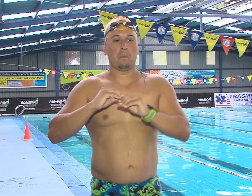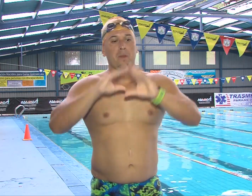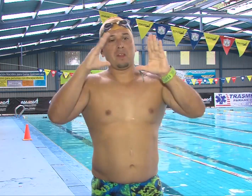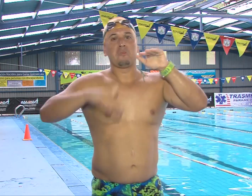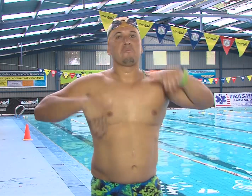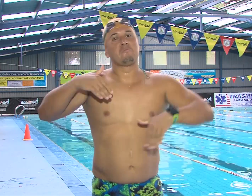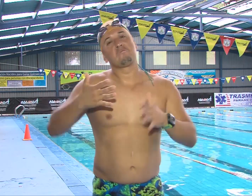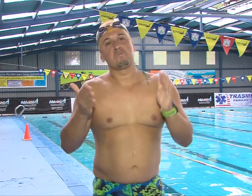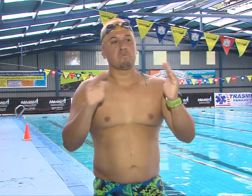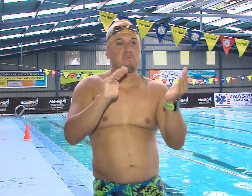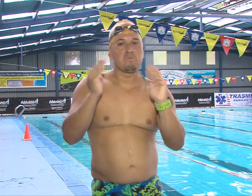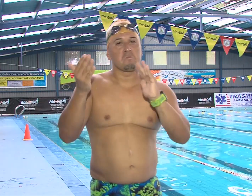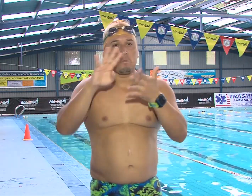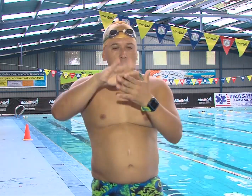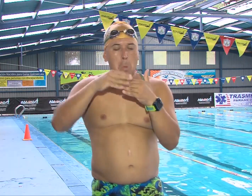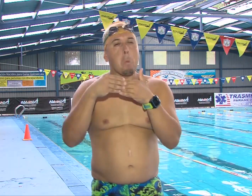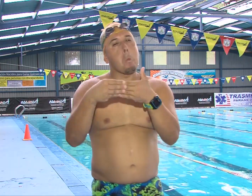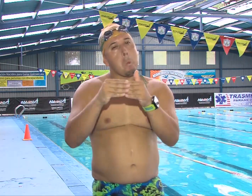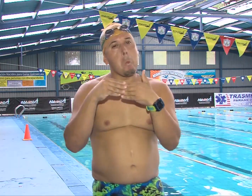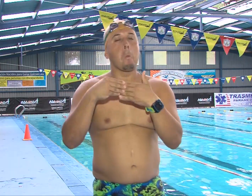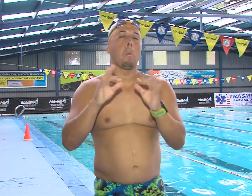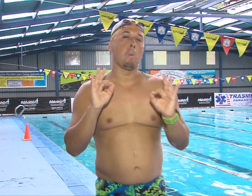también tengo que trabajar, pero el horario sí es más flexible en este sentido.